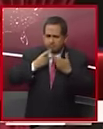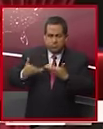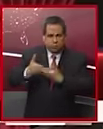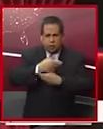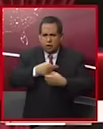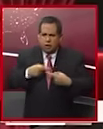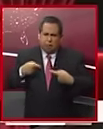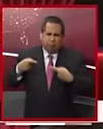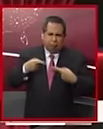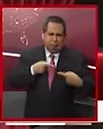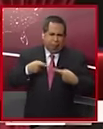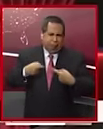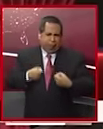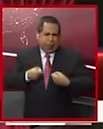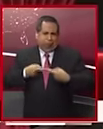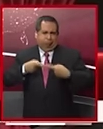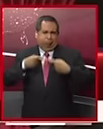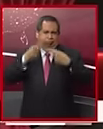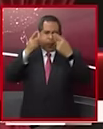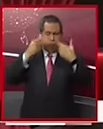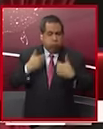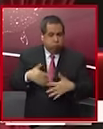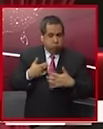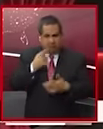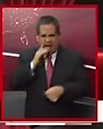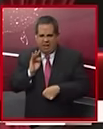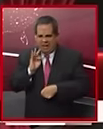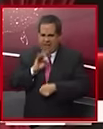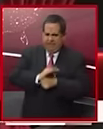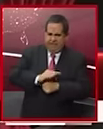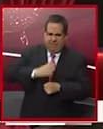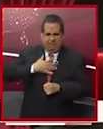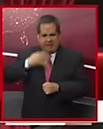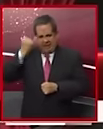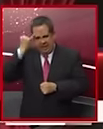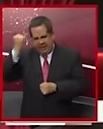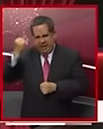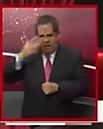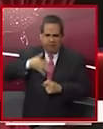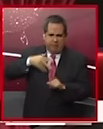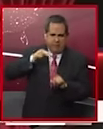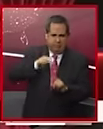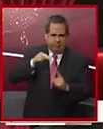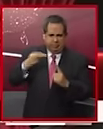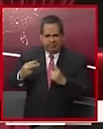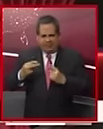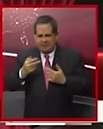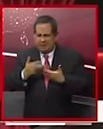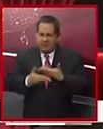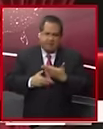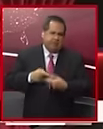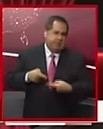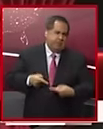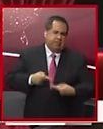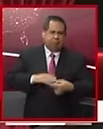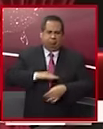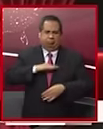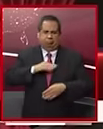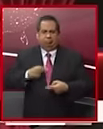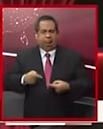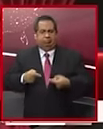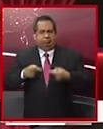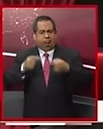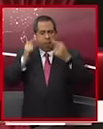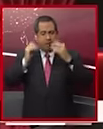intenso. Al exponer y defender los diferentes puntos de vista y contrastar propuestas,